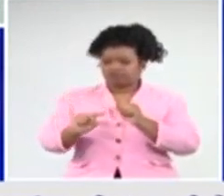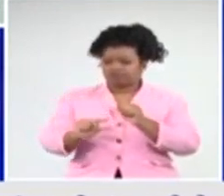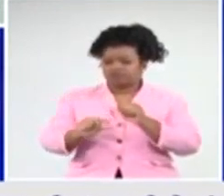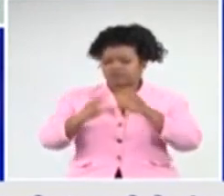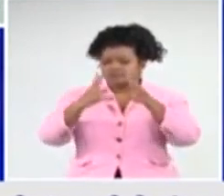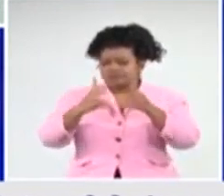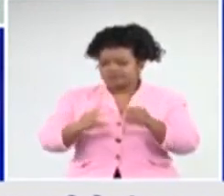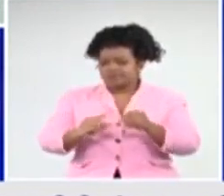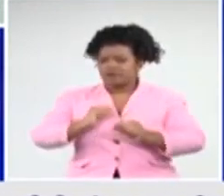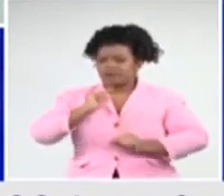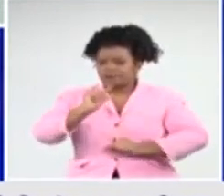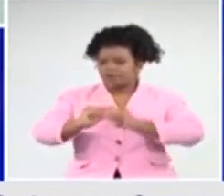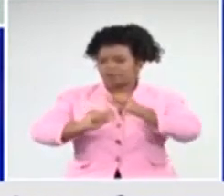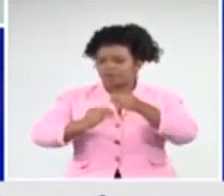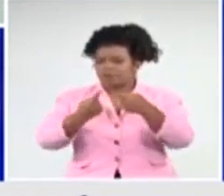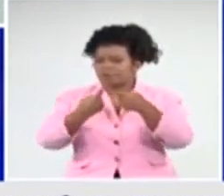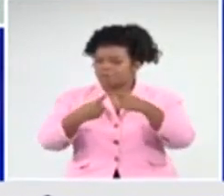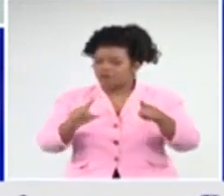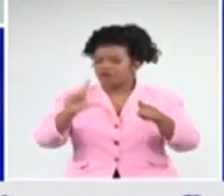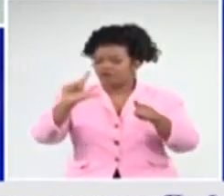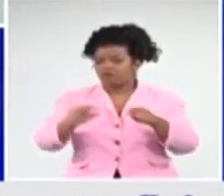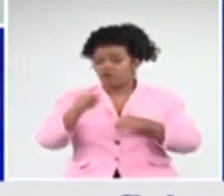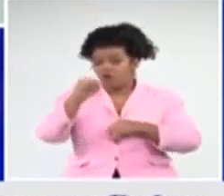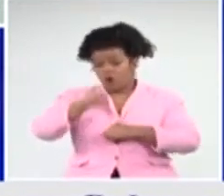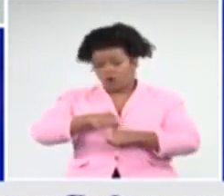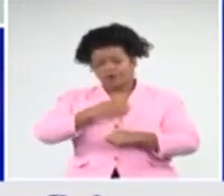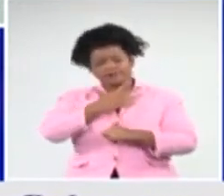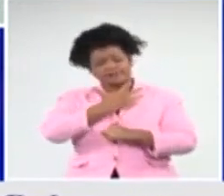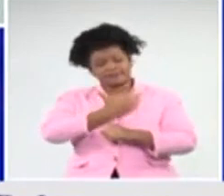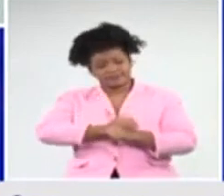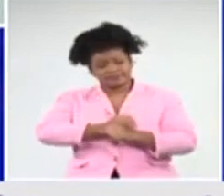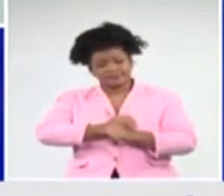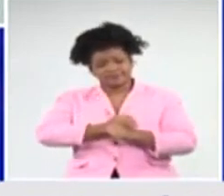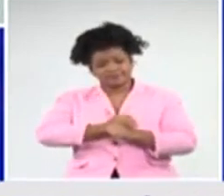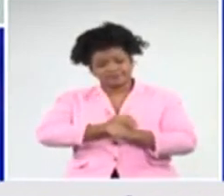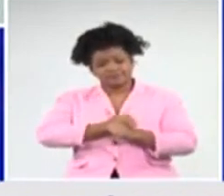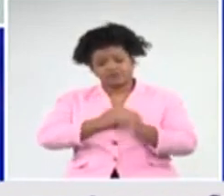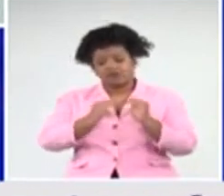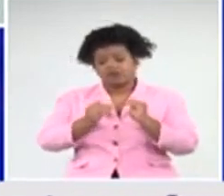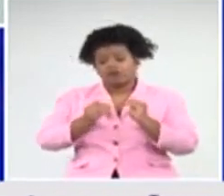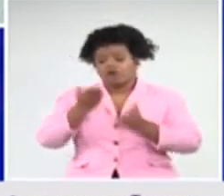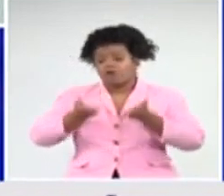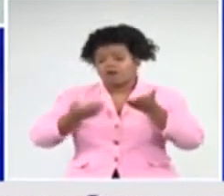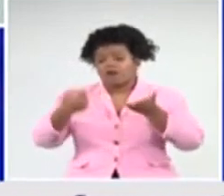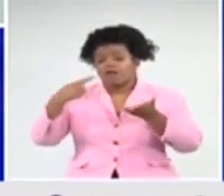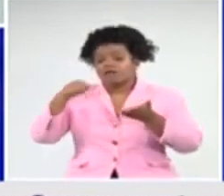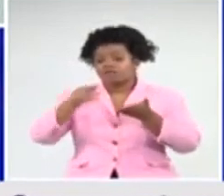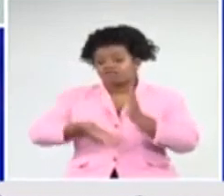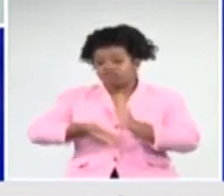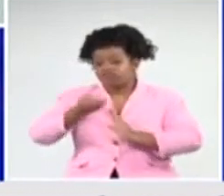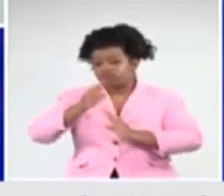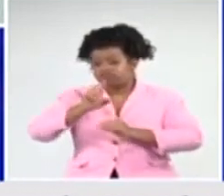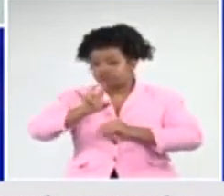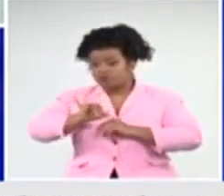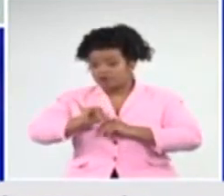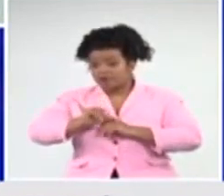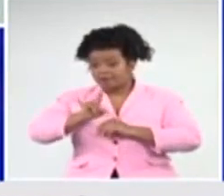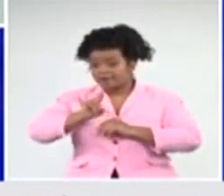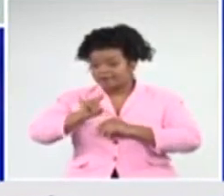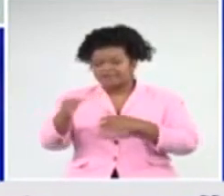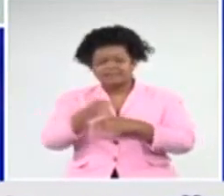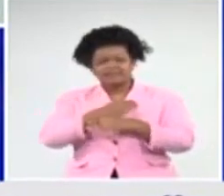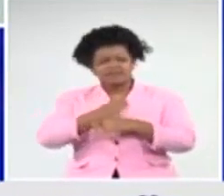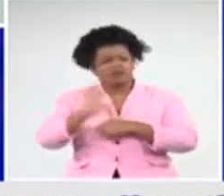pero disminuyendo. Hoy, lamentablemente, 89 casos más, demuestra que todavía nos queda